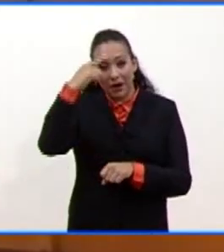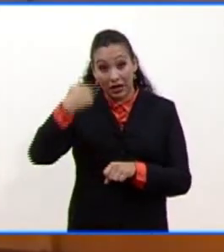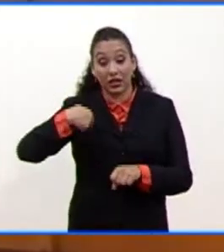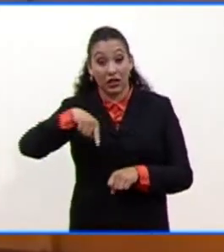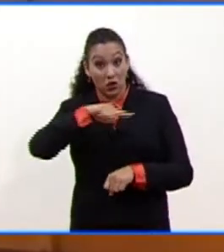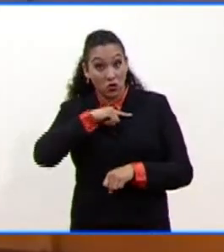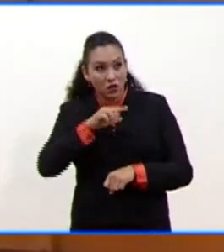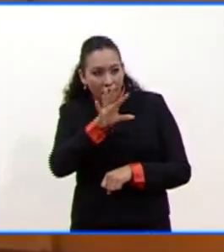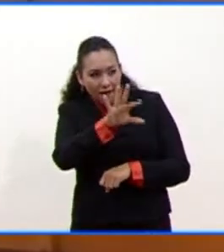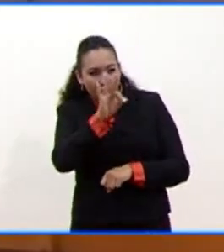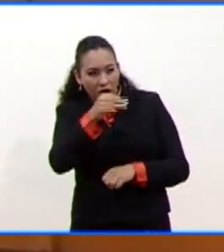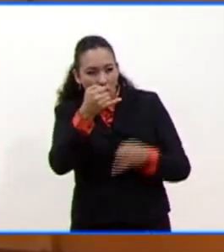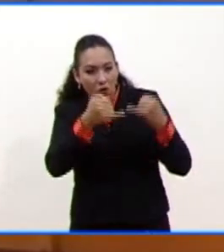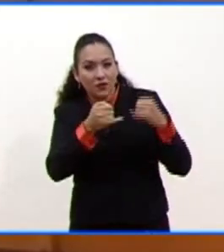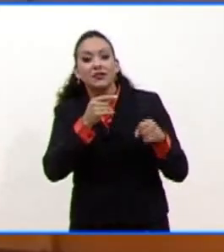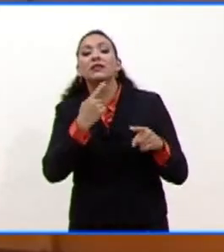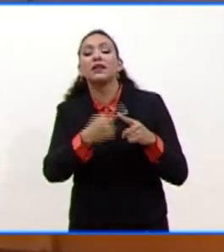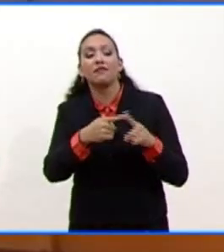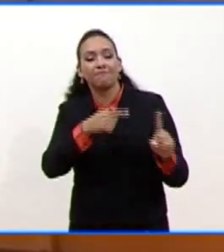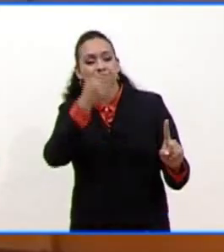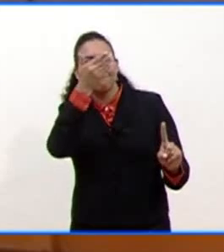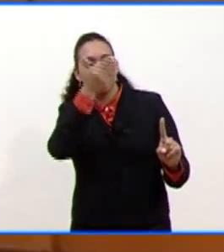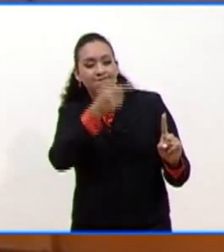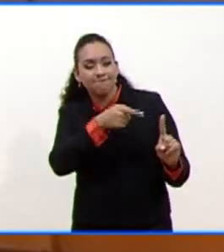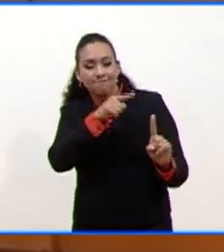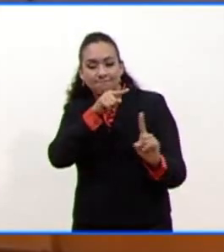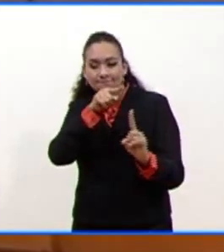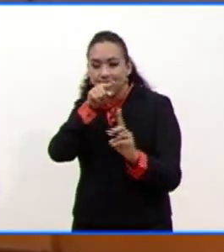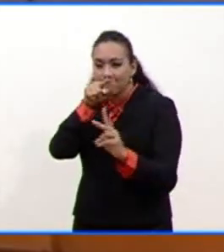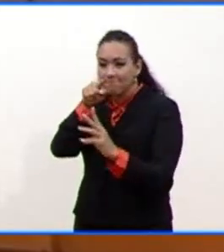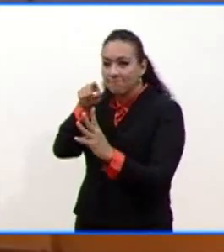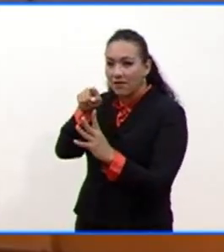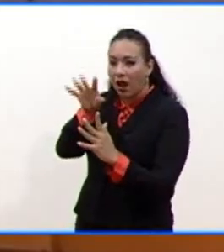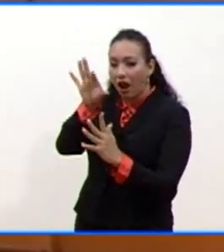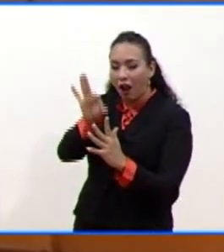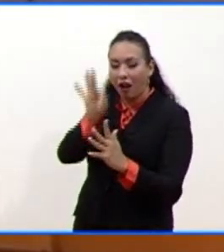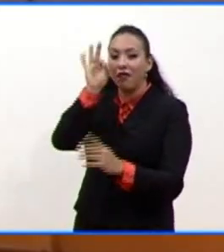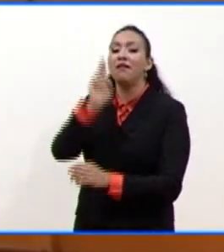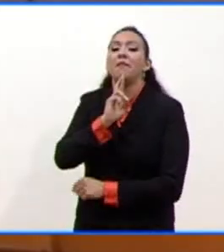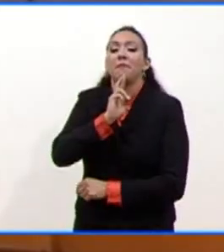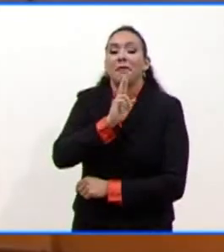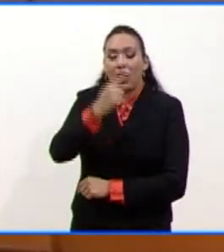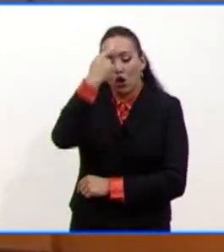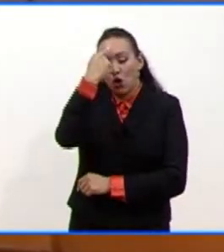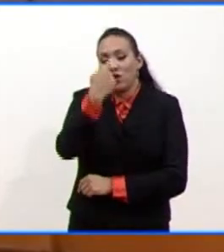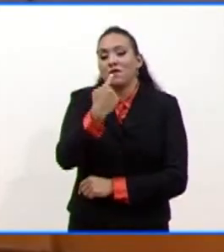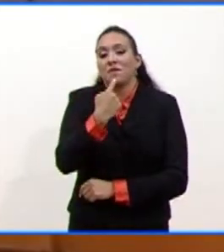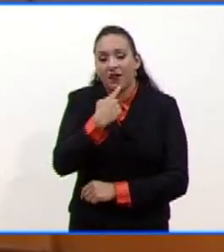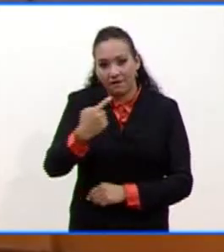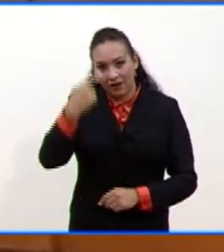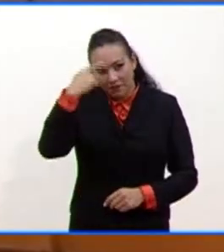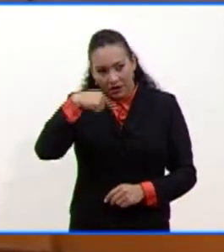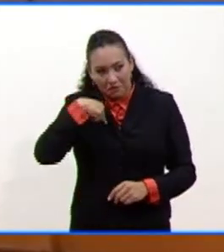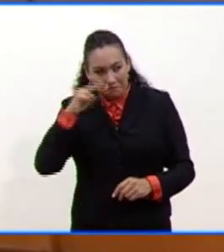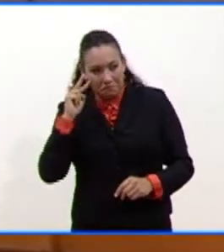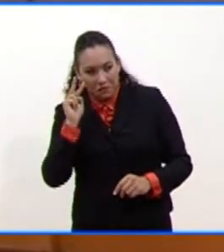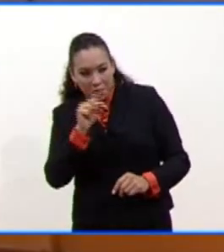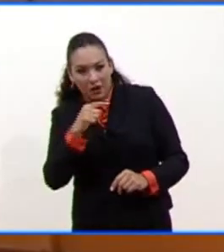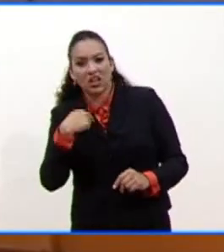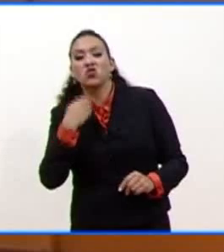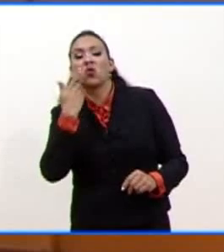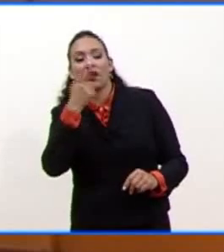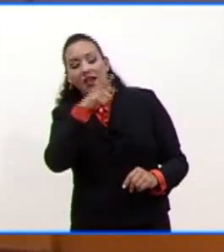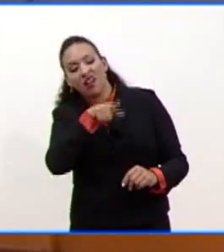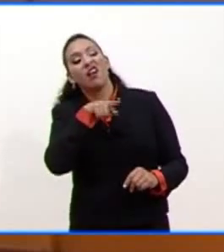la posibilidad de elegir a estas personas tengamos elementos, criterios y juicios a partir de los cuales decidamos cuál es